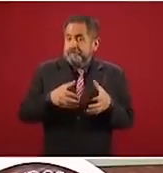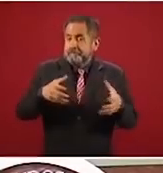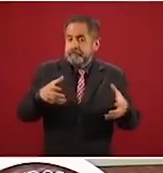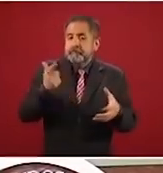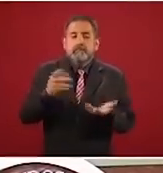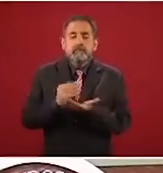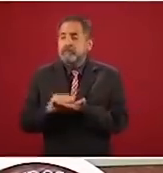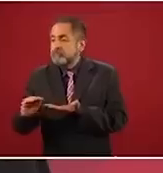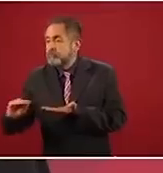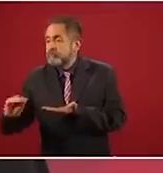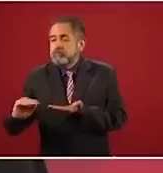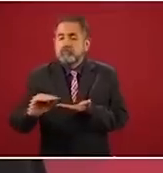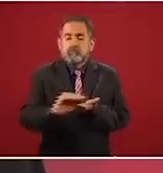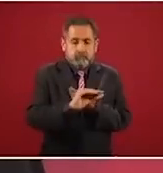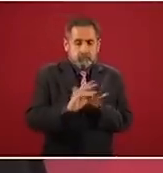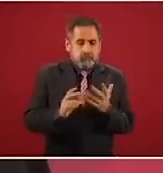que puede